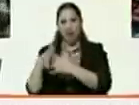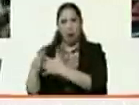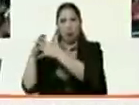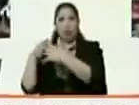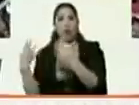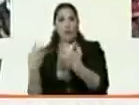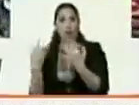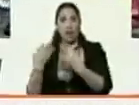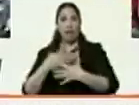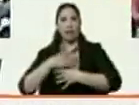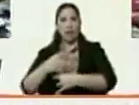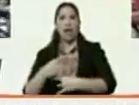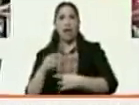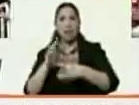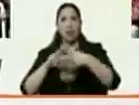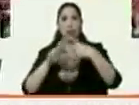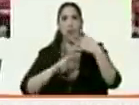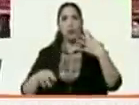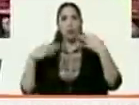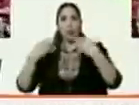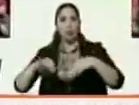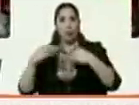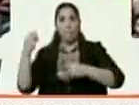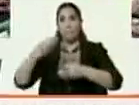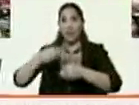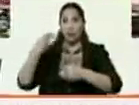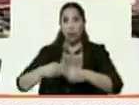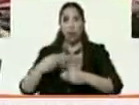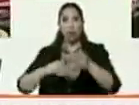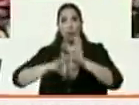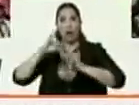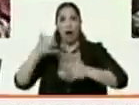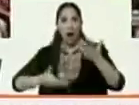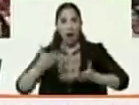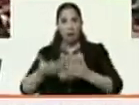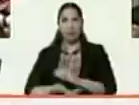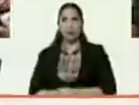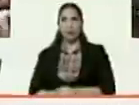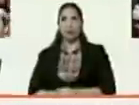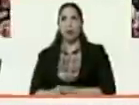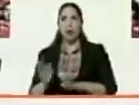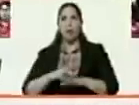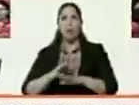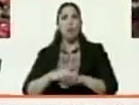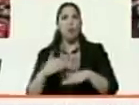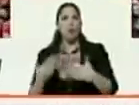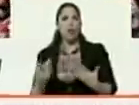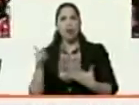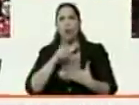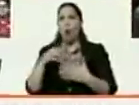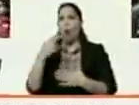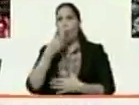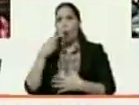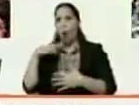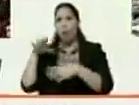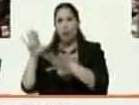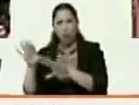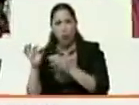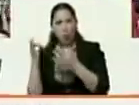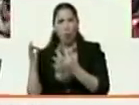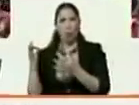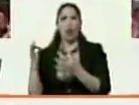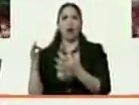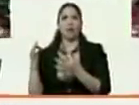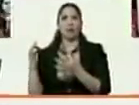verdad, es el interés por los recursos naturales, por el petróleo, por el gas. ¿Por qué no se ocupan verdaderamente de un pueblo como